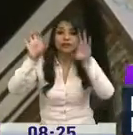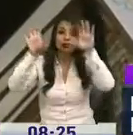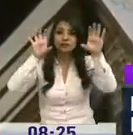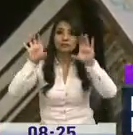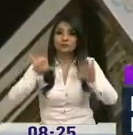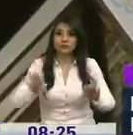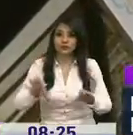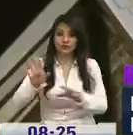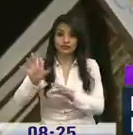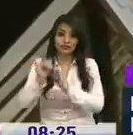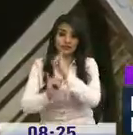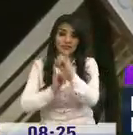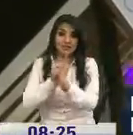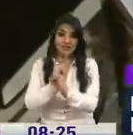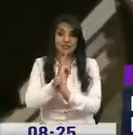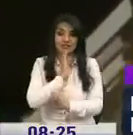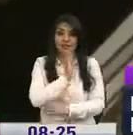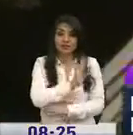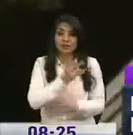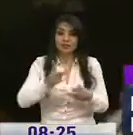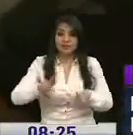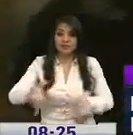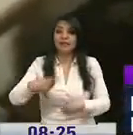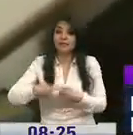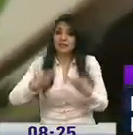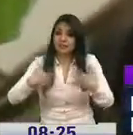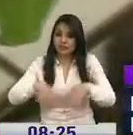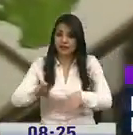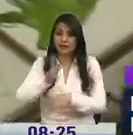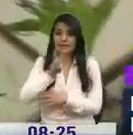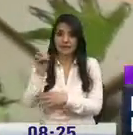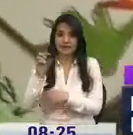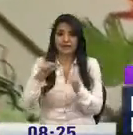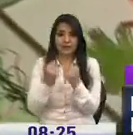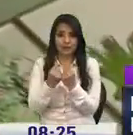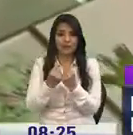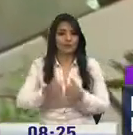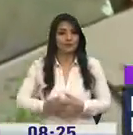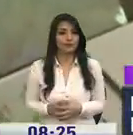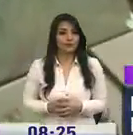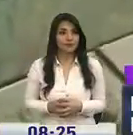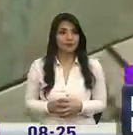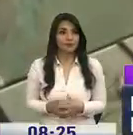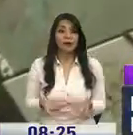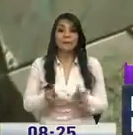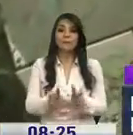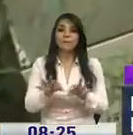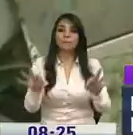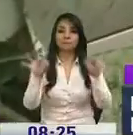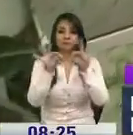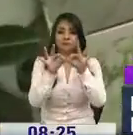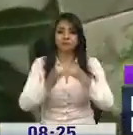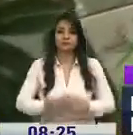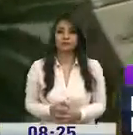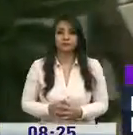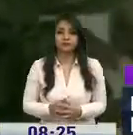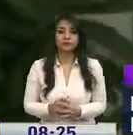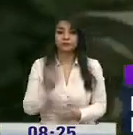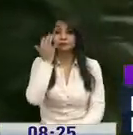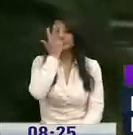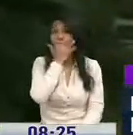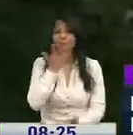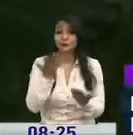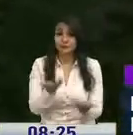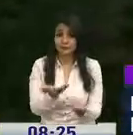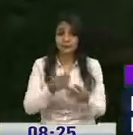5 exposiciones individuales, tanto en Estados Unidos como acá en Quito, y 20 colectivas también. Ajá, y mencioné algo muy importante, algo muy bonito aquí es